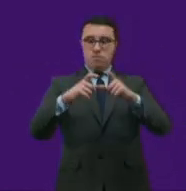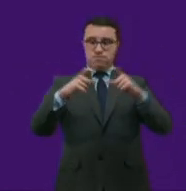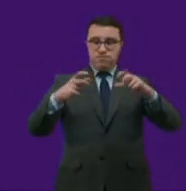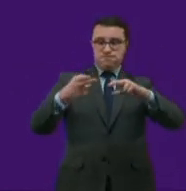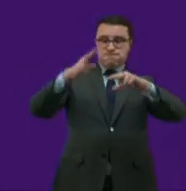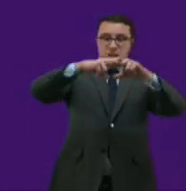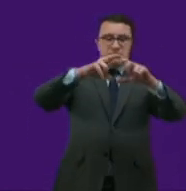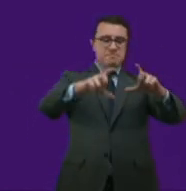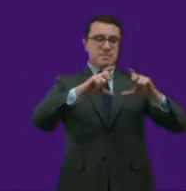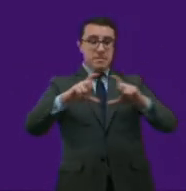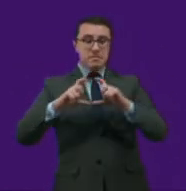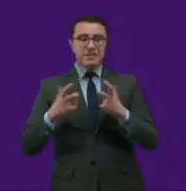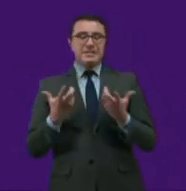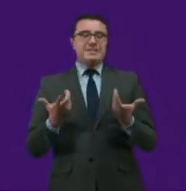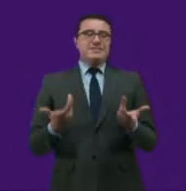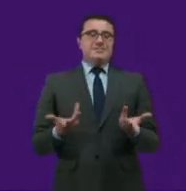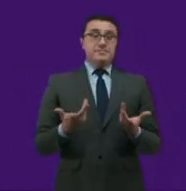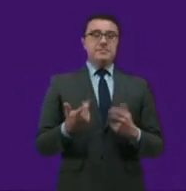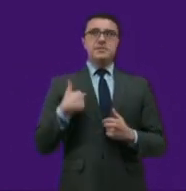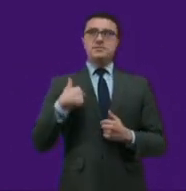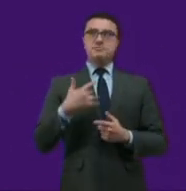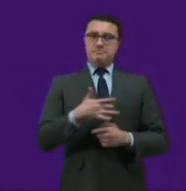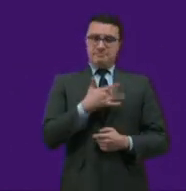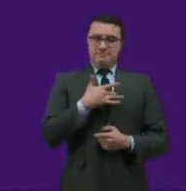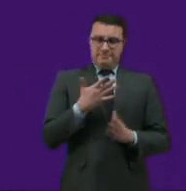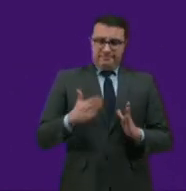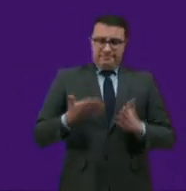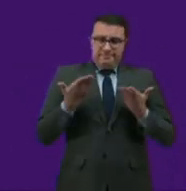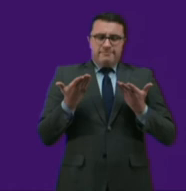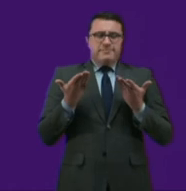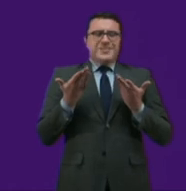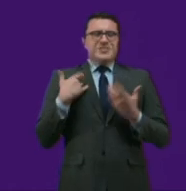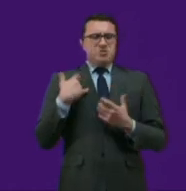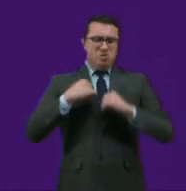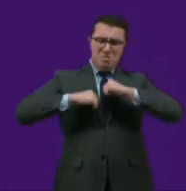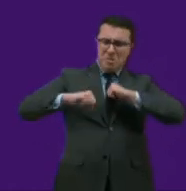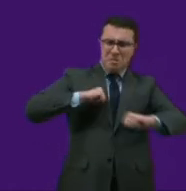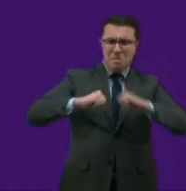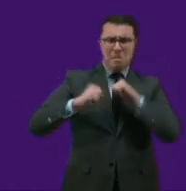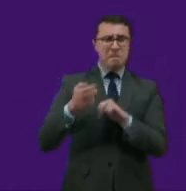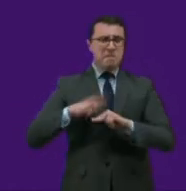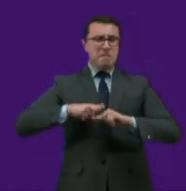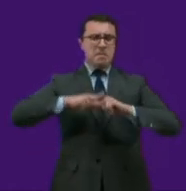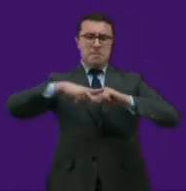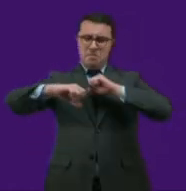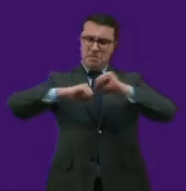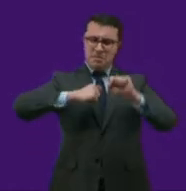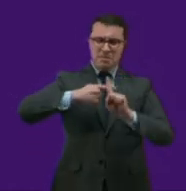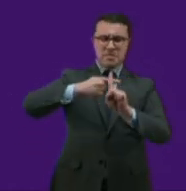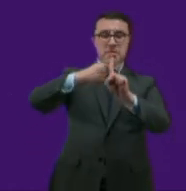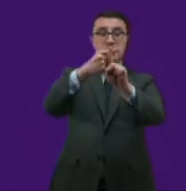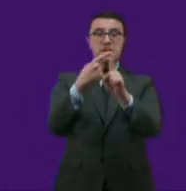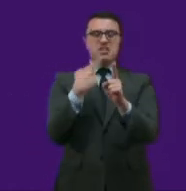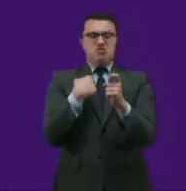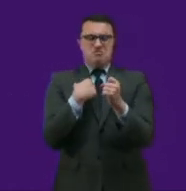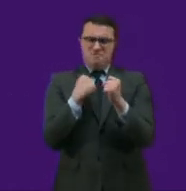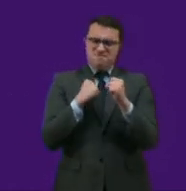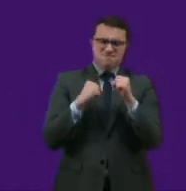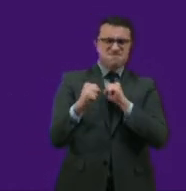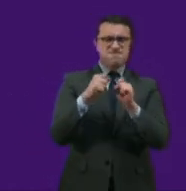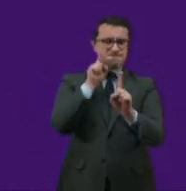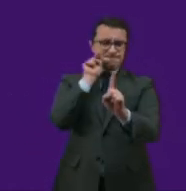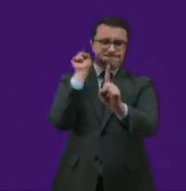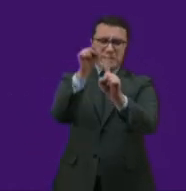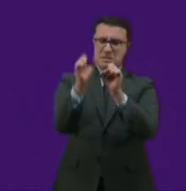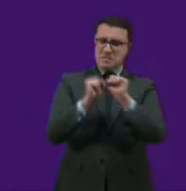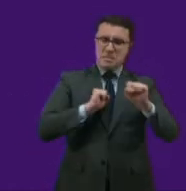manera genera ese incentivo de ponerle más energía, de meterle más la ficha, como decimos,